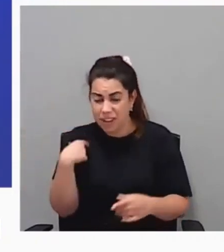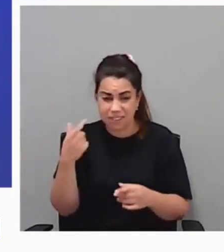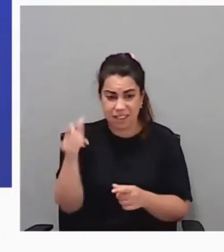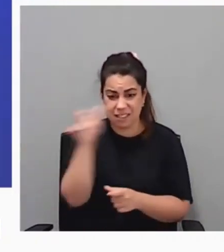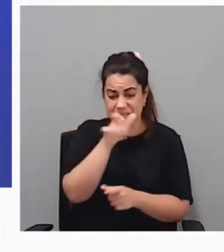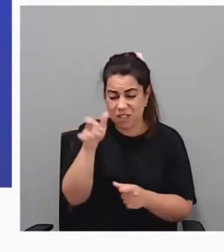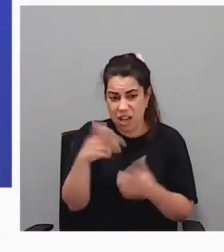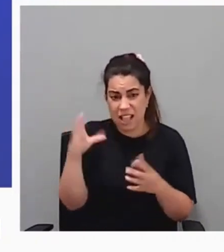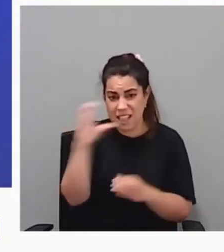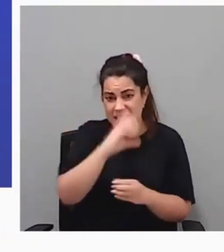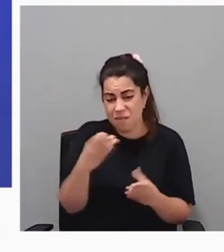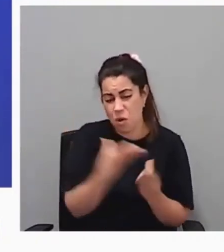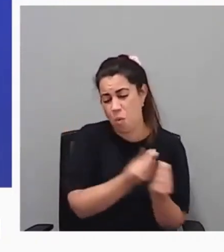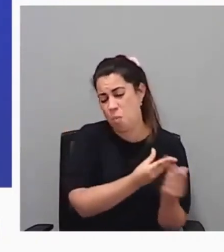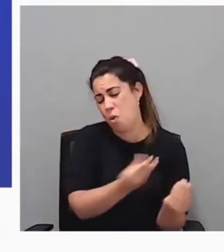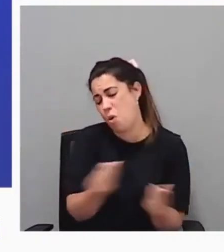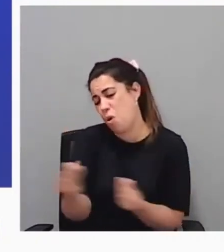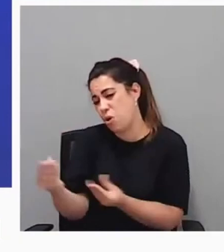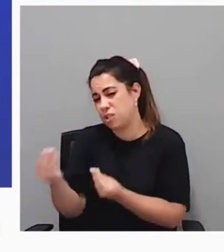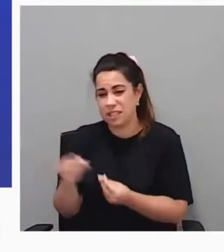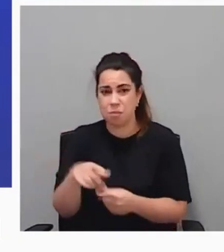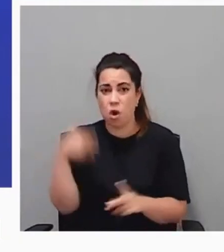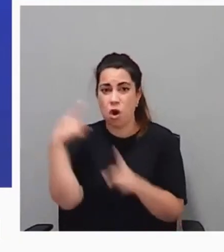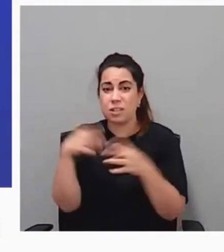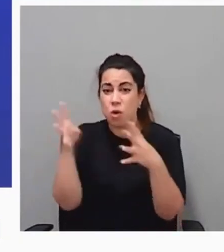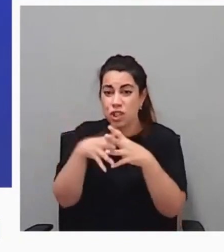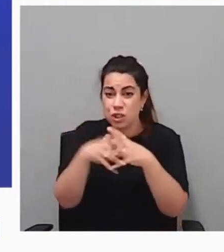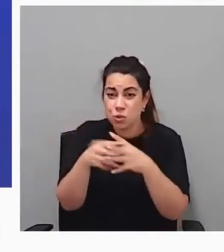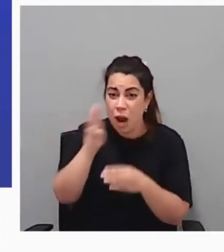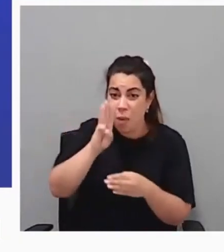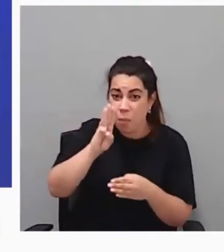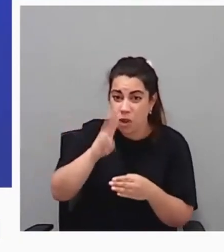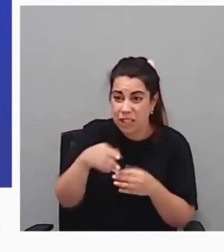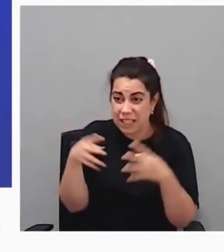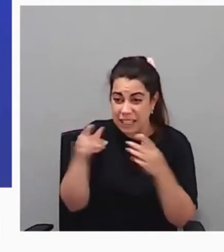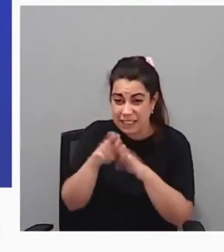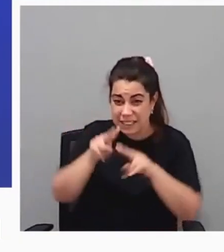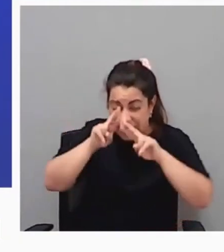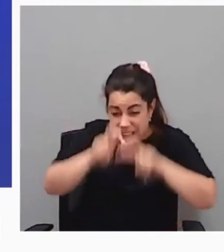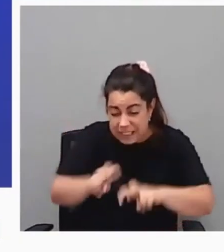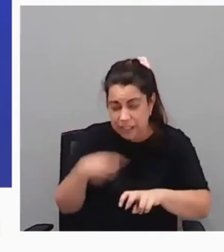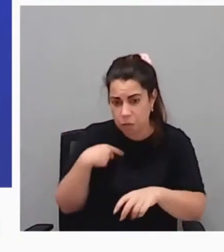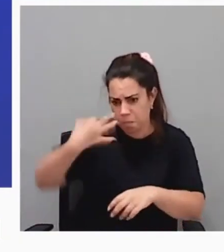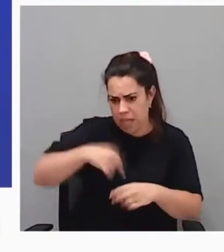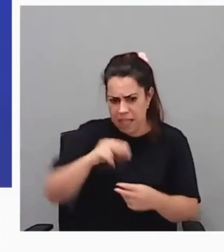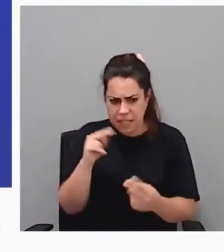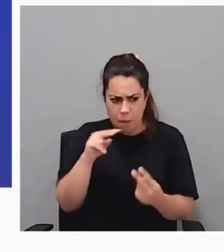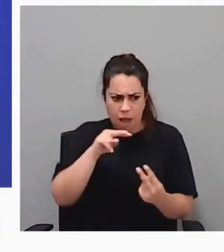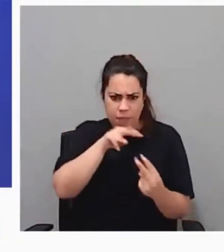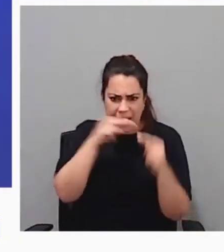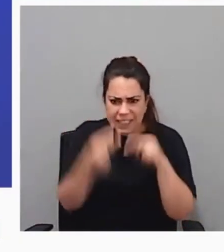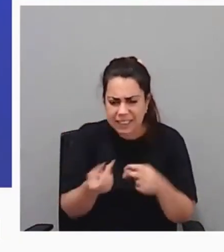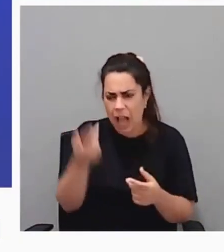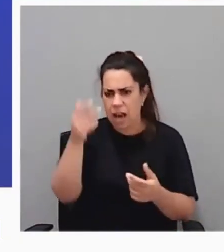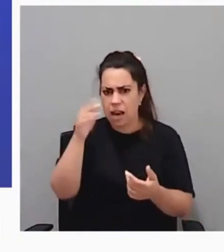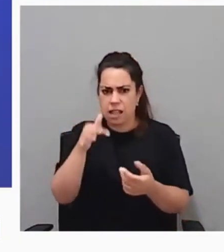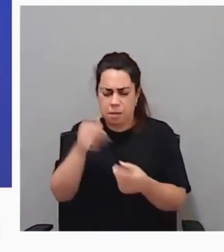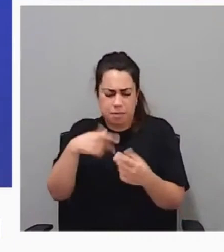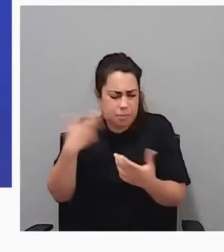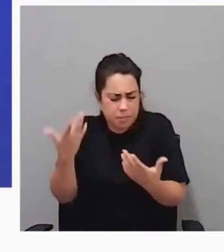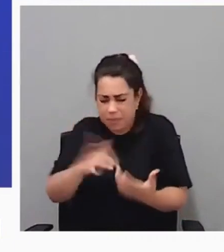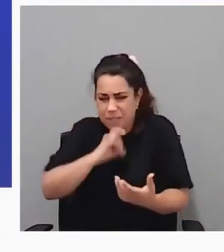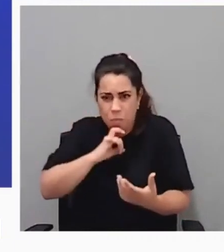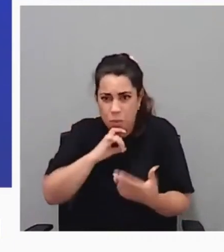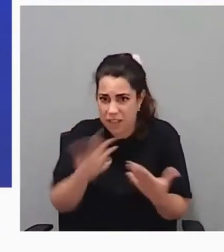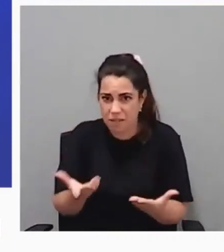extraer experimentalmente las estructuras de las proteínas. Hay que ponerlas en cristales, hay que llevarlas a los sincrotrones, es muy difícil de predecir. Ahora tenemos una